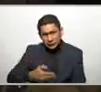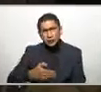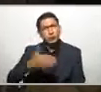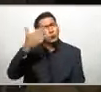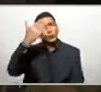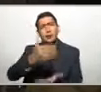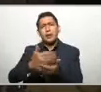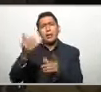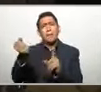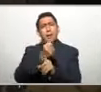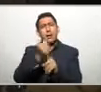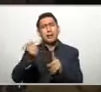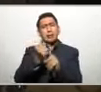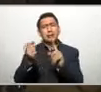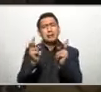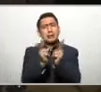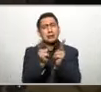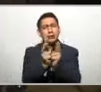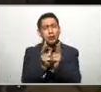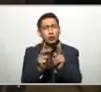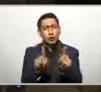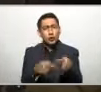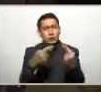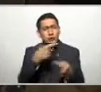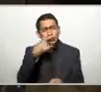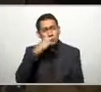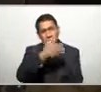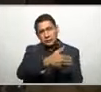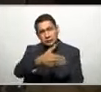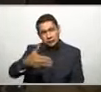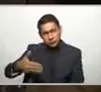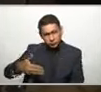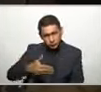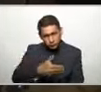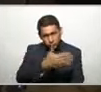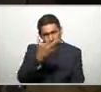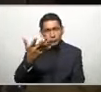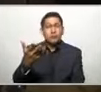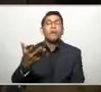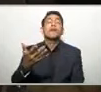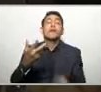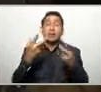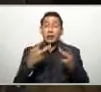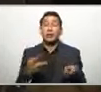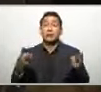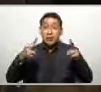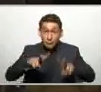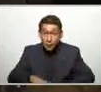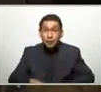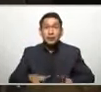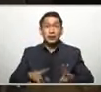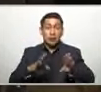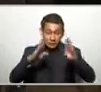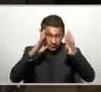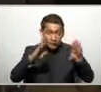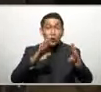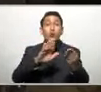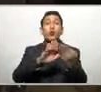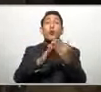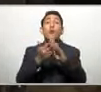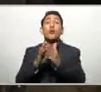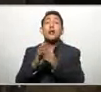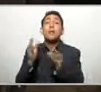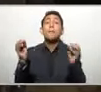y niños a través de la capacitación a mujeres sobrevivientes de las comunidades más expuestas a círculos de violencia en